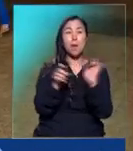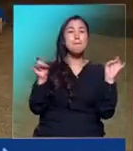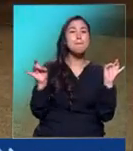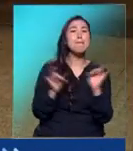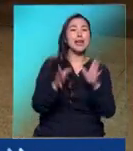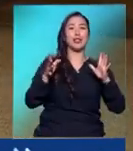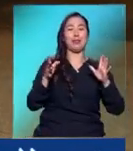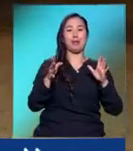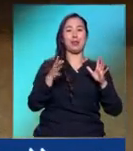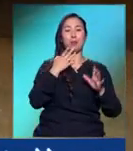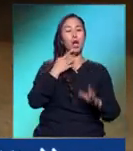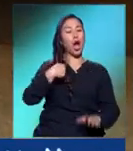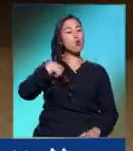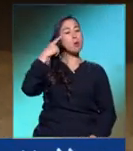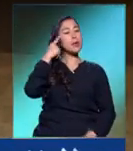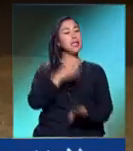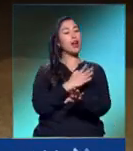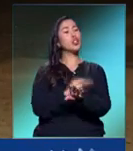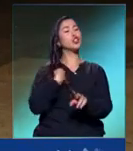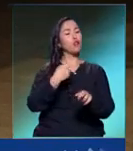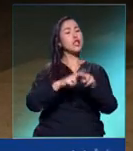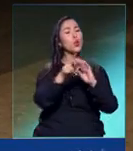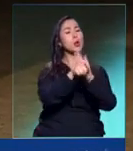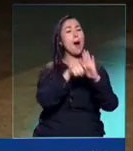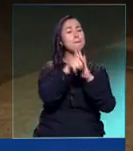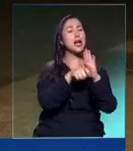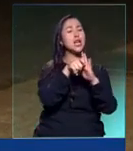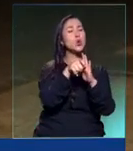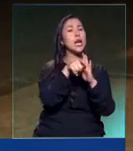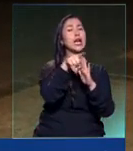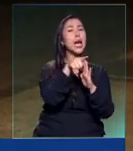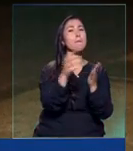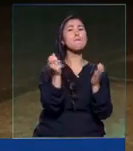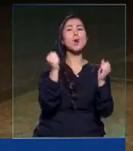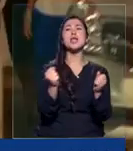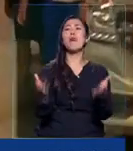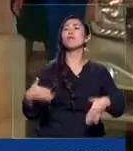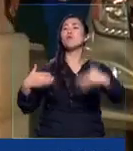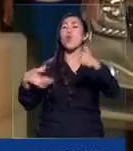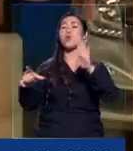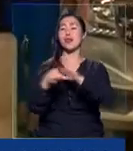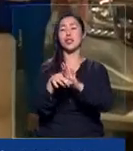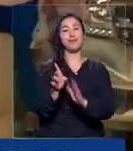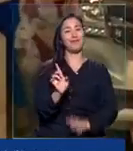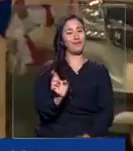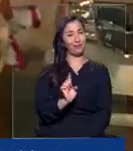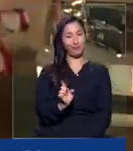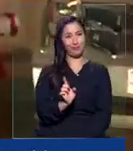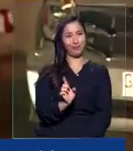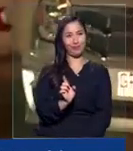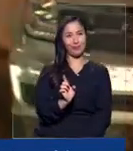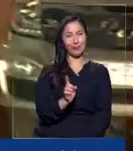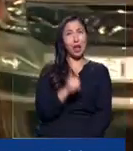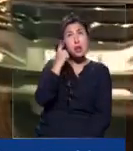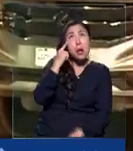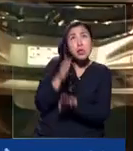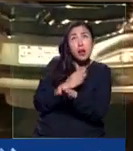milagrosamente, digamos, porque no es algo que uno dice, voy a hacer una película que sea capaz de impulsar una ley, así no se opera de esa